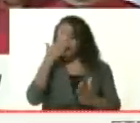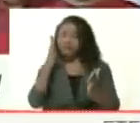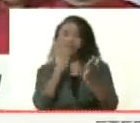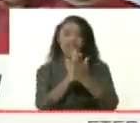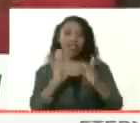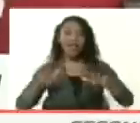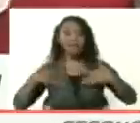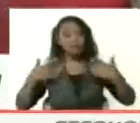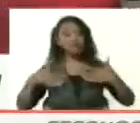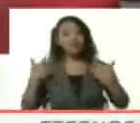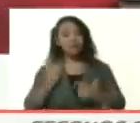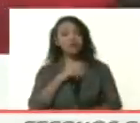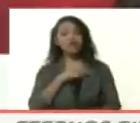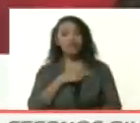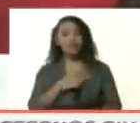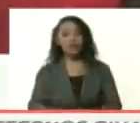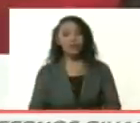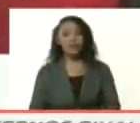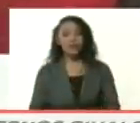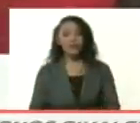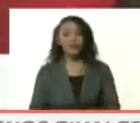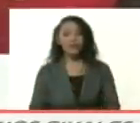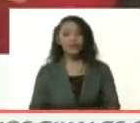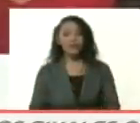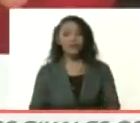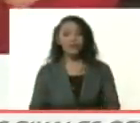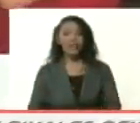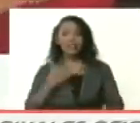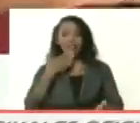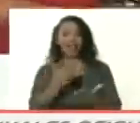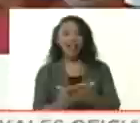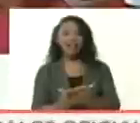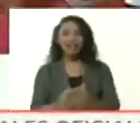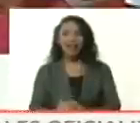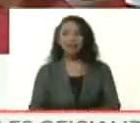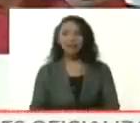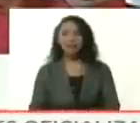entusiasmo. Con entusiasmo. Gracias, María.